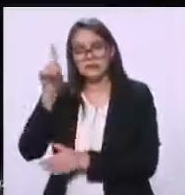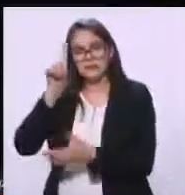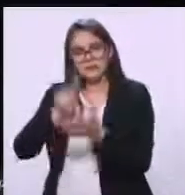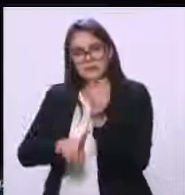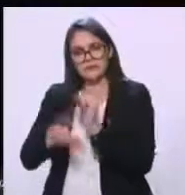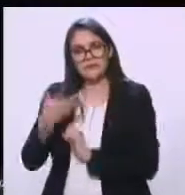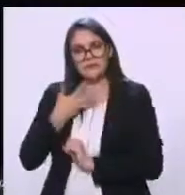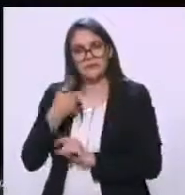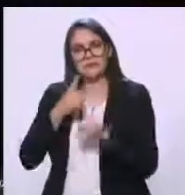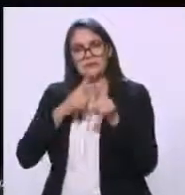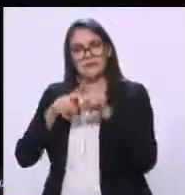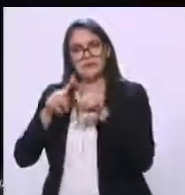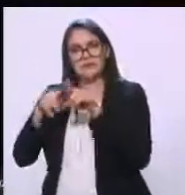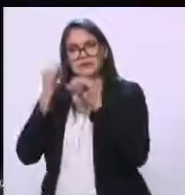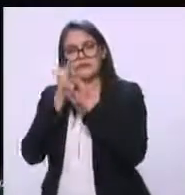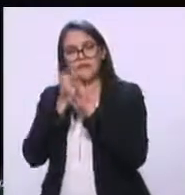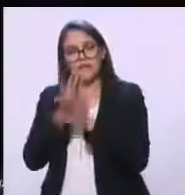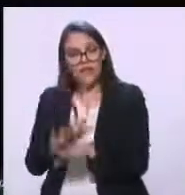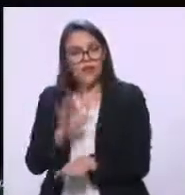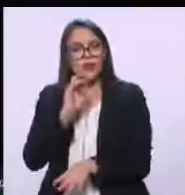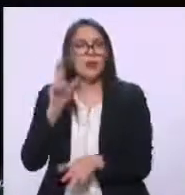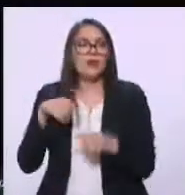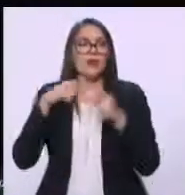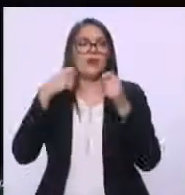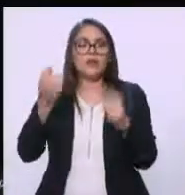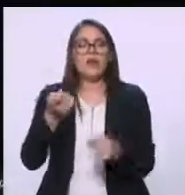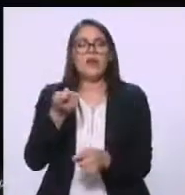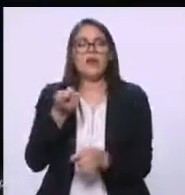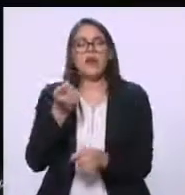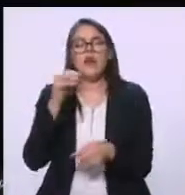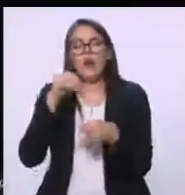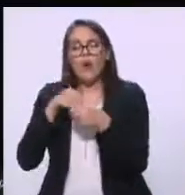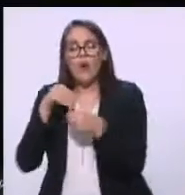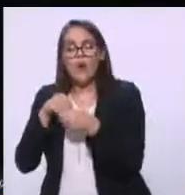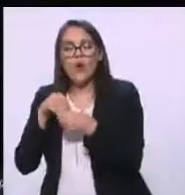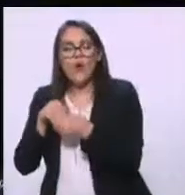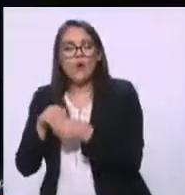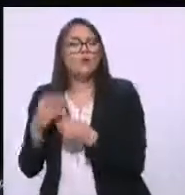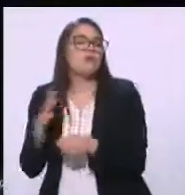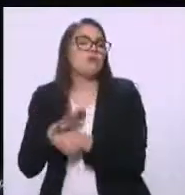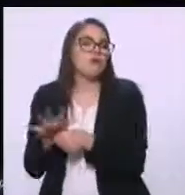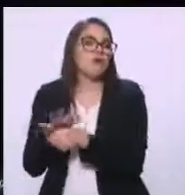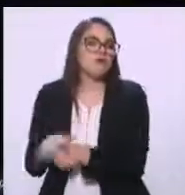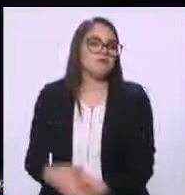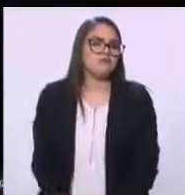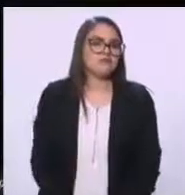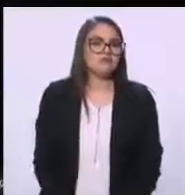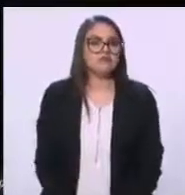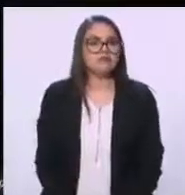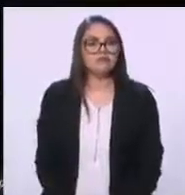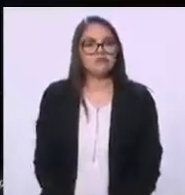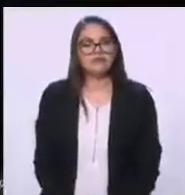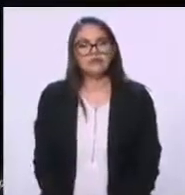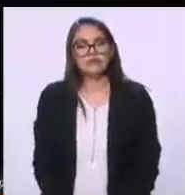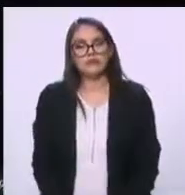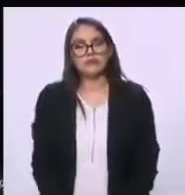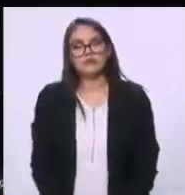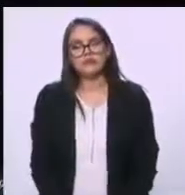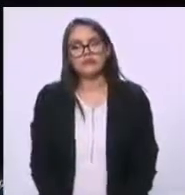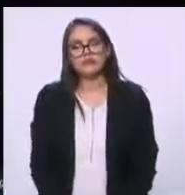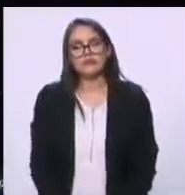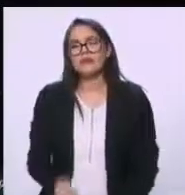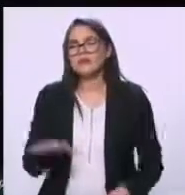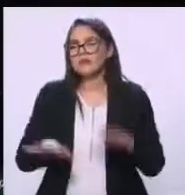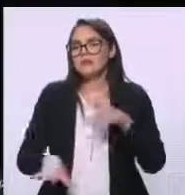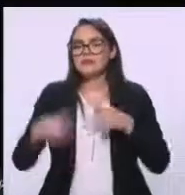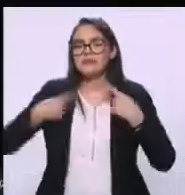que tienen información que alguien les dio los passwords, las contraseñas. Bueno, con este tipo de ataques es común que sea alguien de adentro que haya